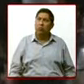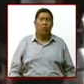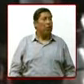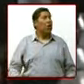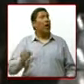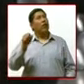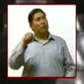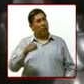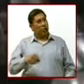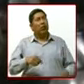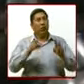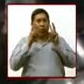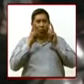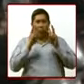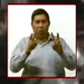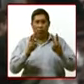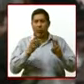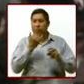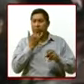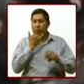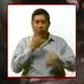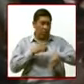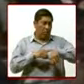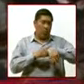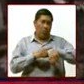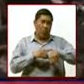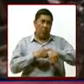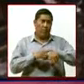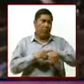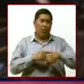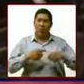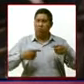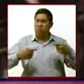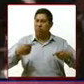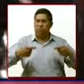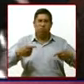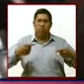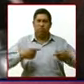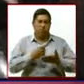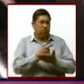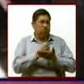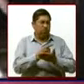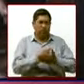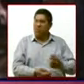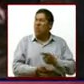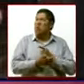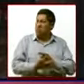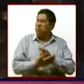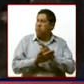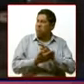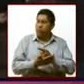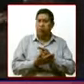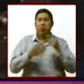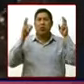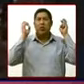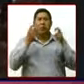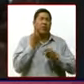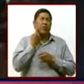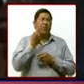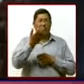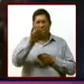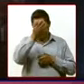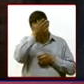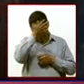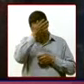Estamos viendo justamente, Vania, lo que estaba aconteciendo a esta hora de la noche, un airado debate, como se diría, incluso sacando el tema de la polémica de